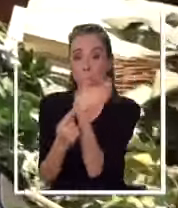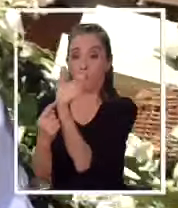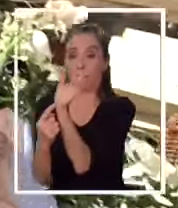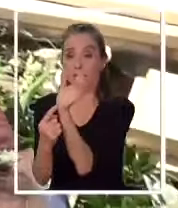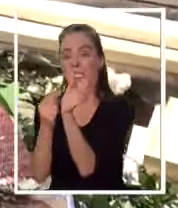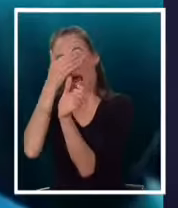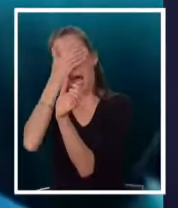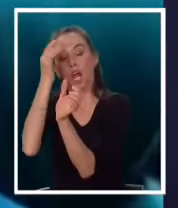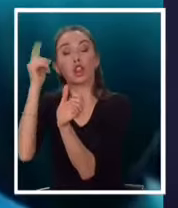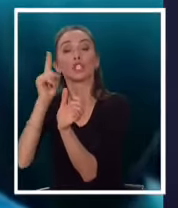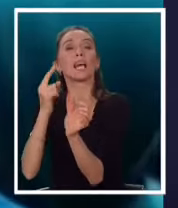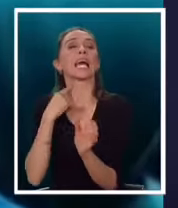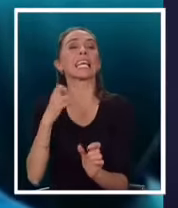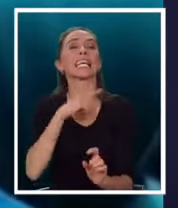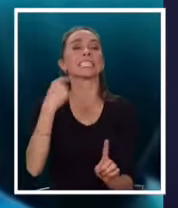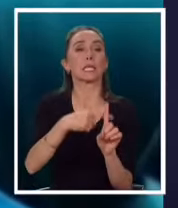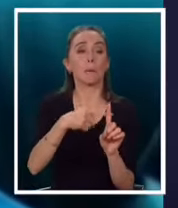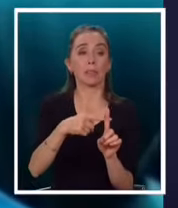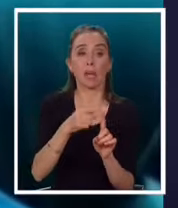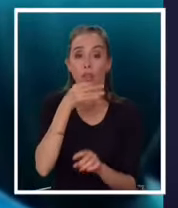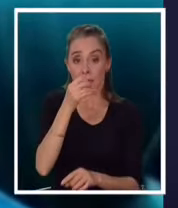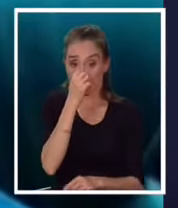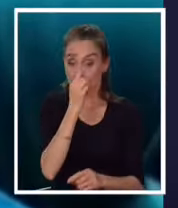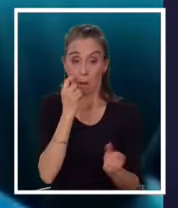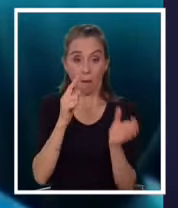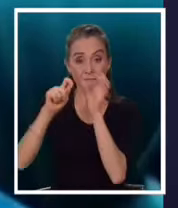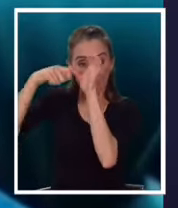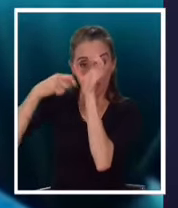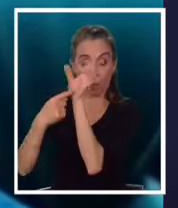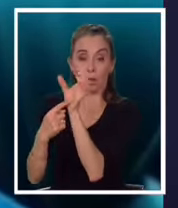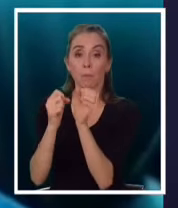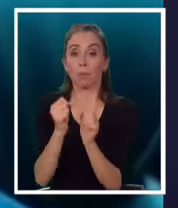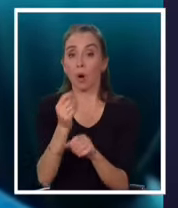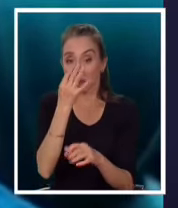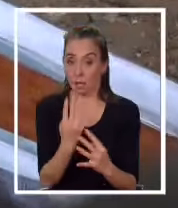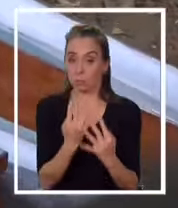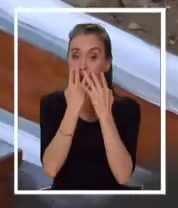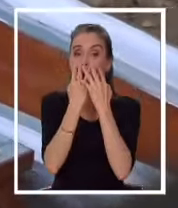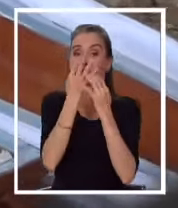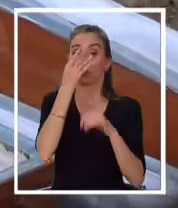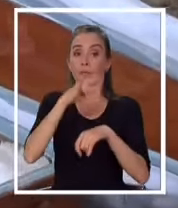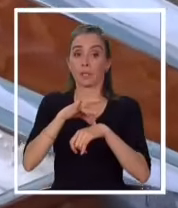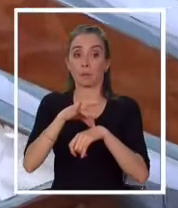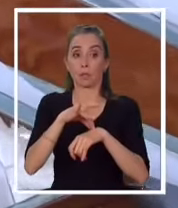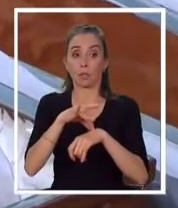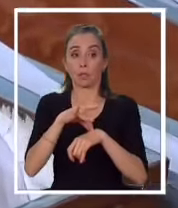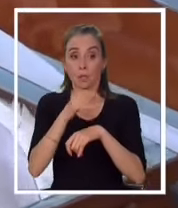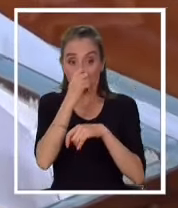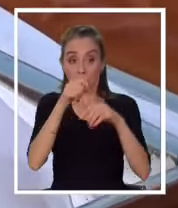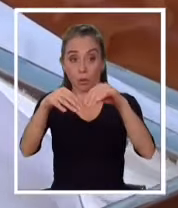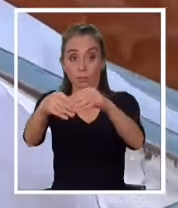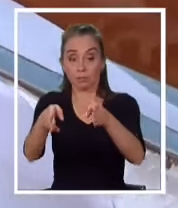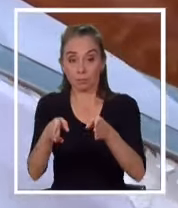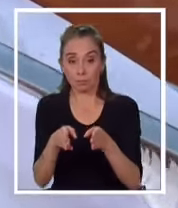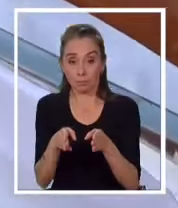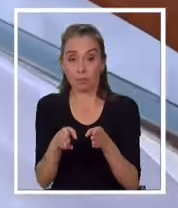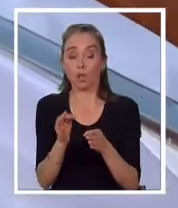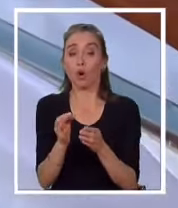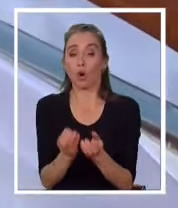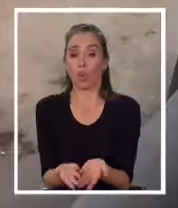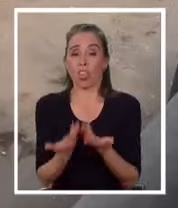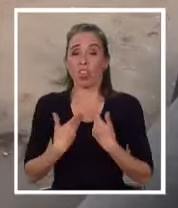Que efectivamente puede afectar en este caso sobre todo las vías respiratorias, que por donde va a haber contacto, también alguna